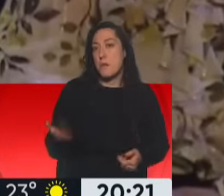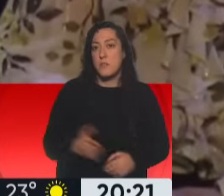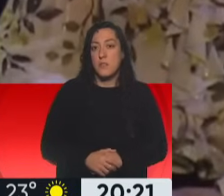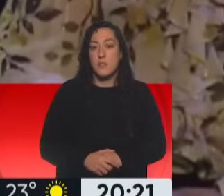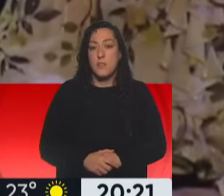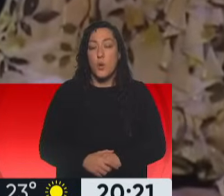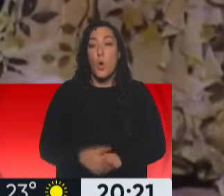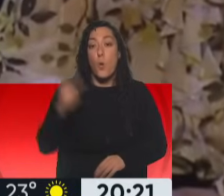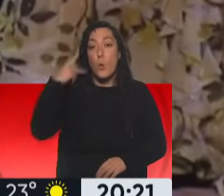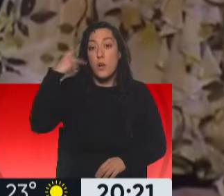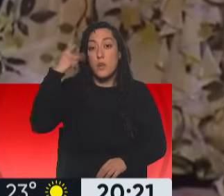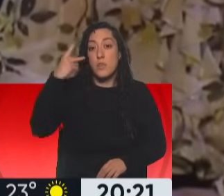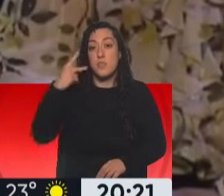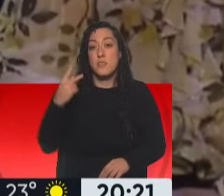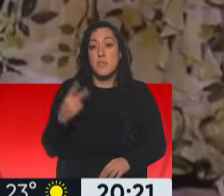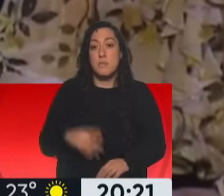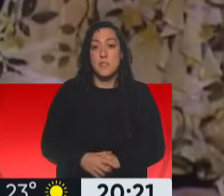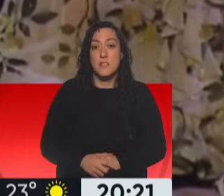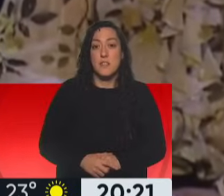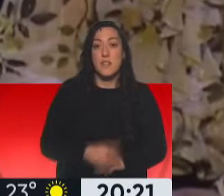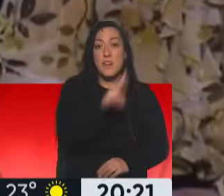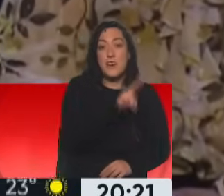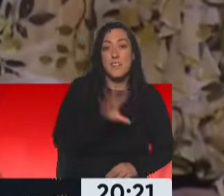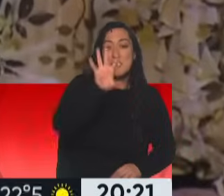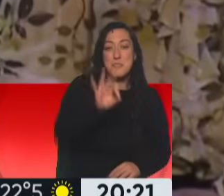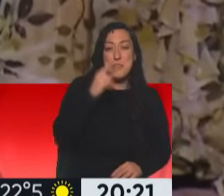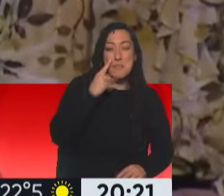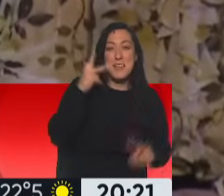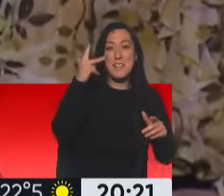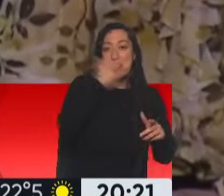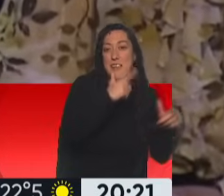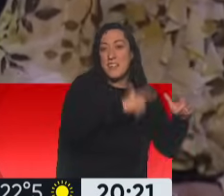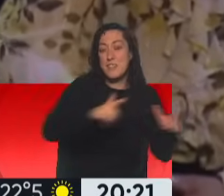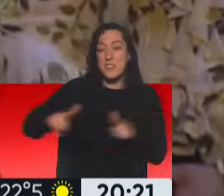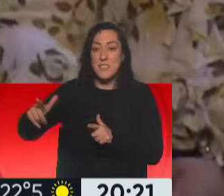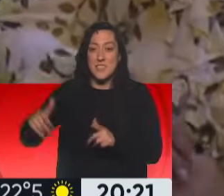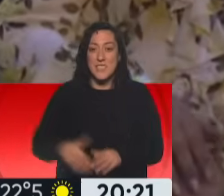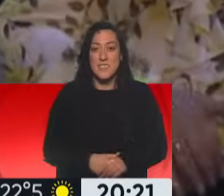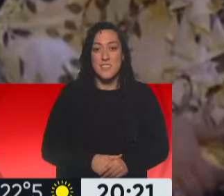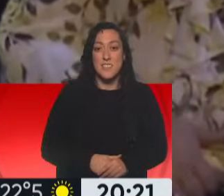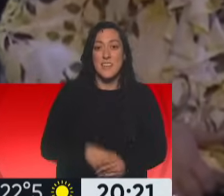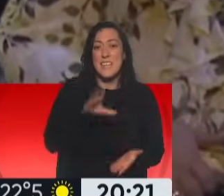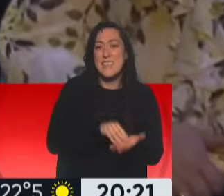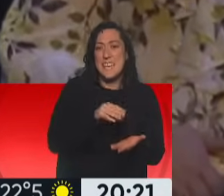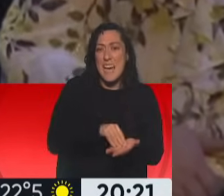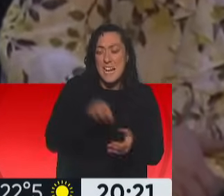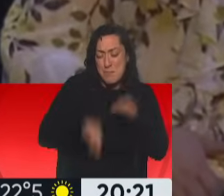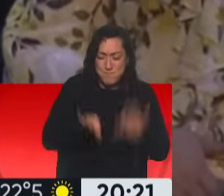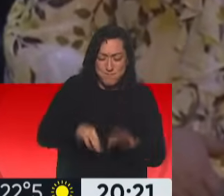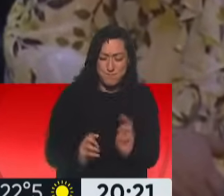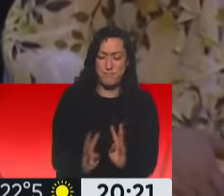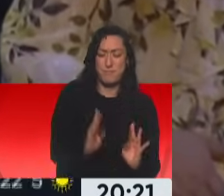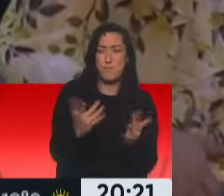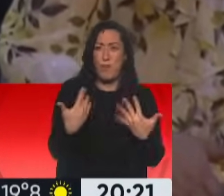Junín cuenta con una superficie de casi 250.000 hectáreas, de una de las tierras más fértiles que se conozca en el